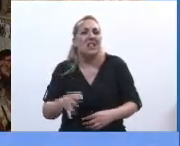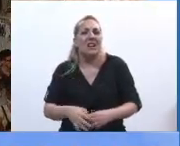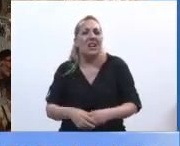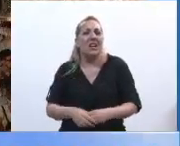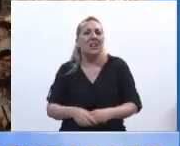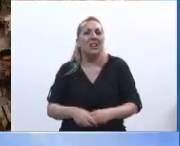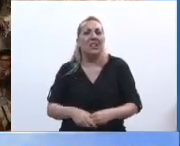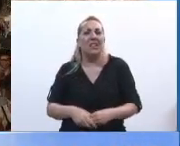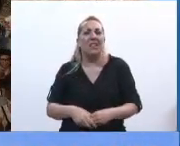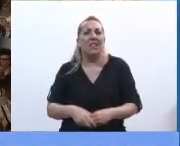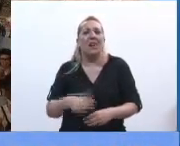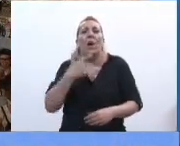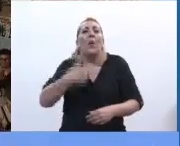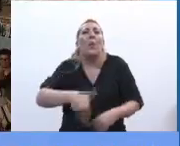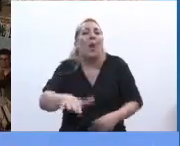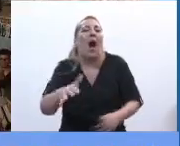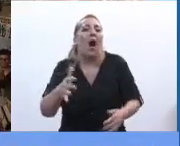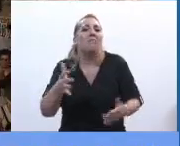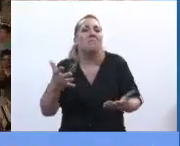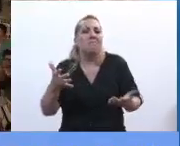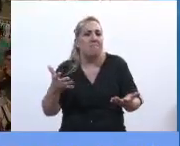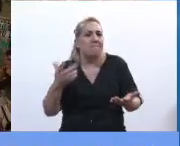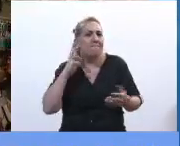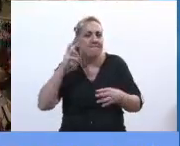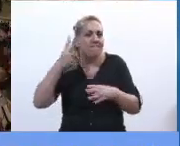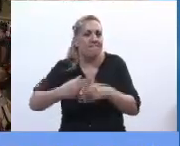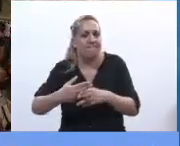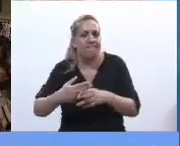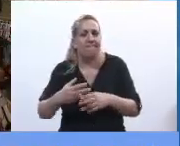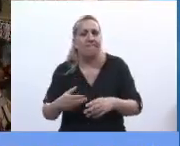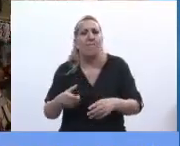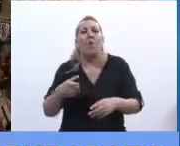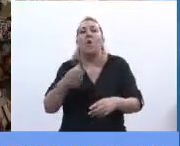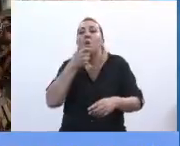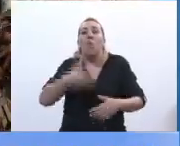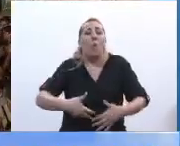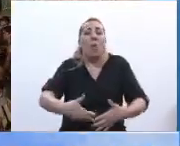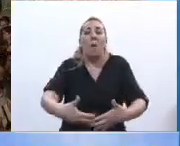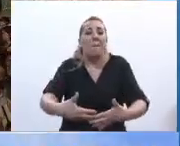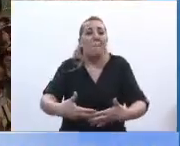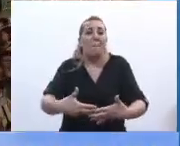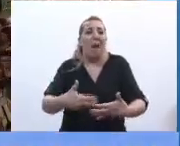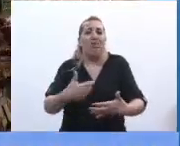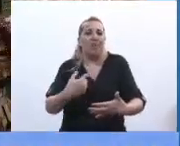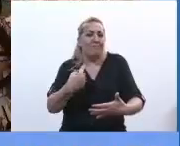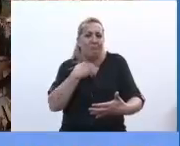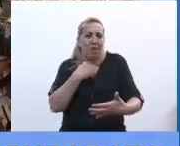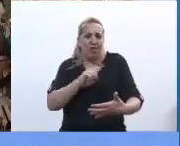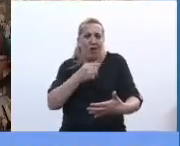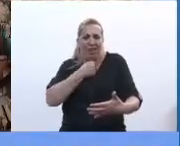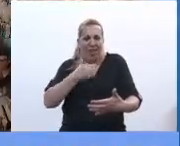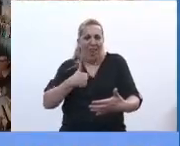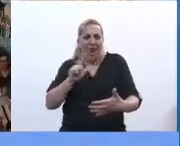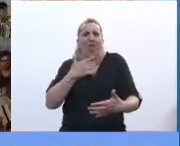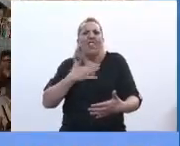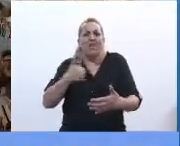embarazo porque un embarazo no querido un embarazo no